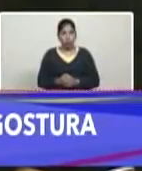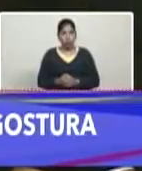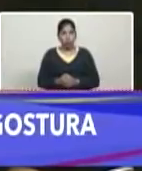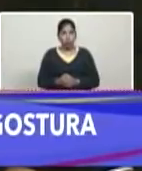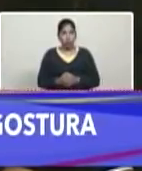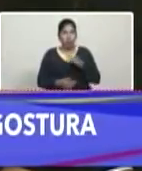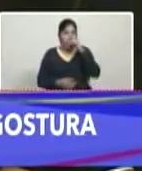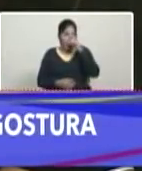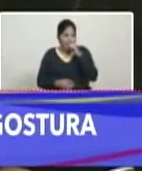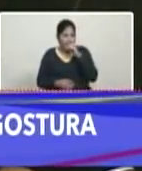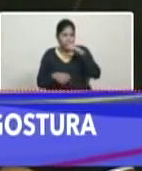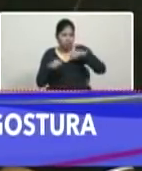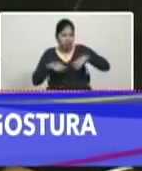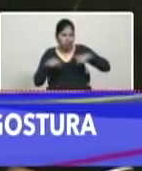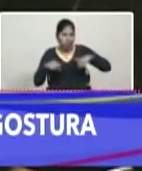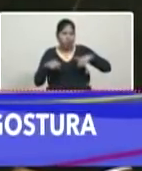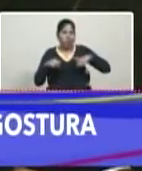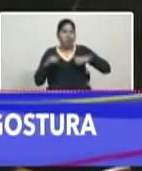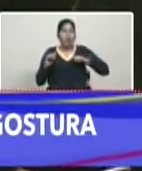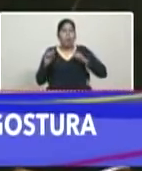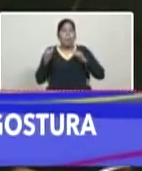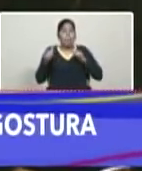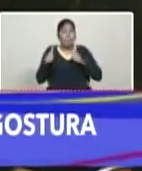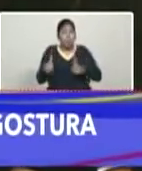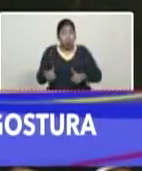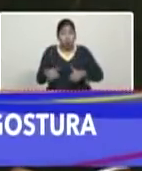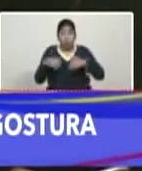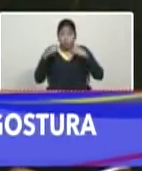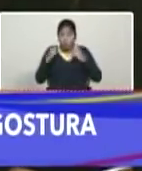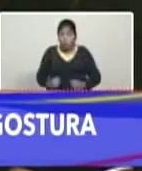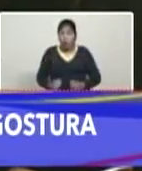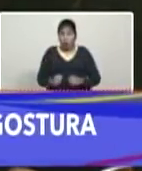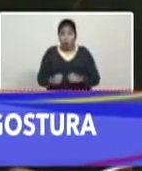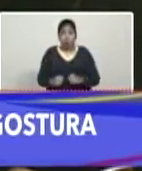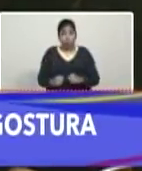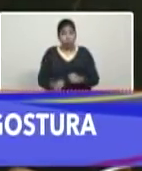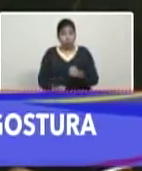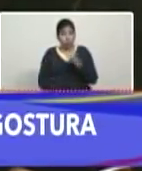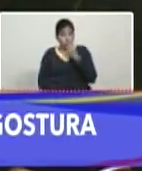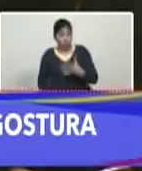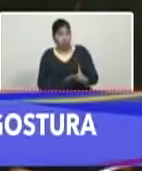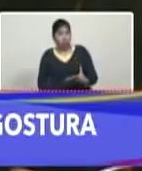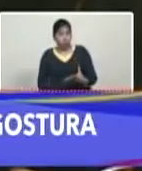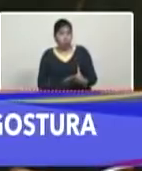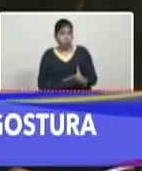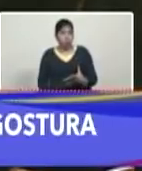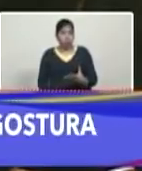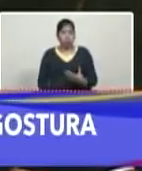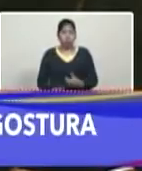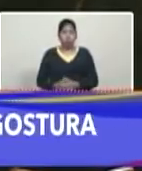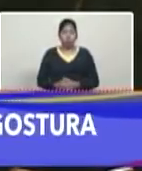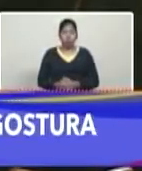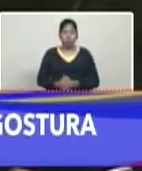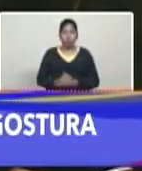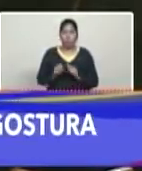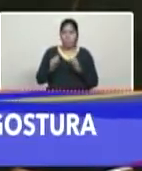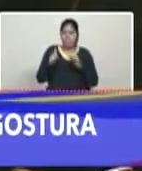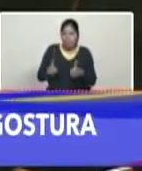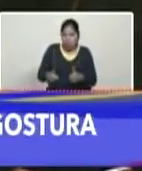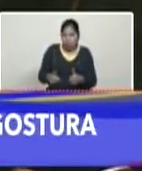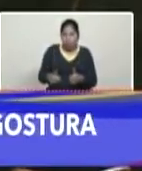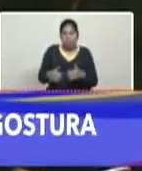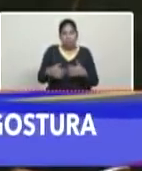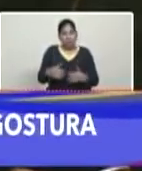año que ha empezado caliente, bueno, bonito, año que ha empezado en